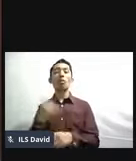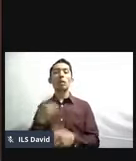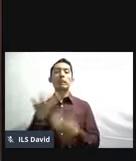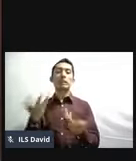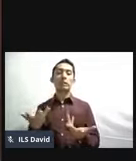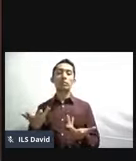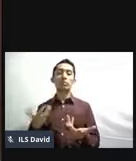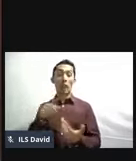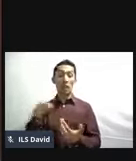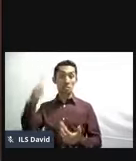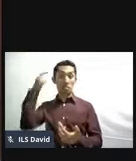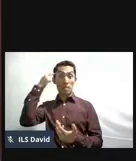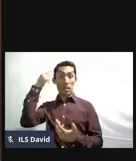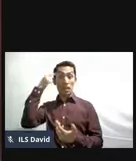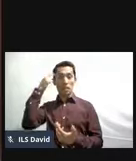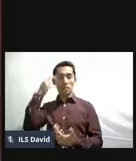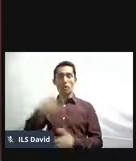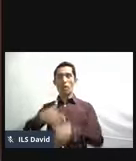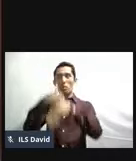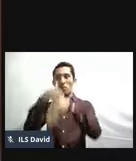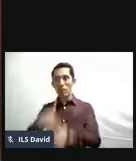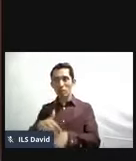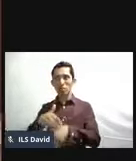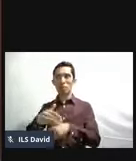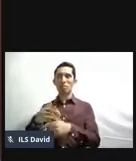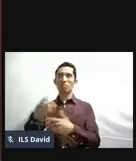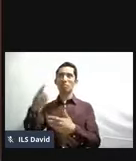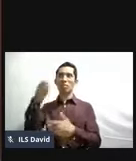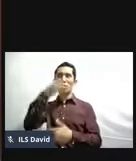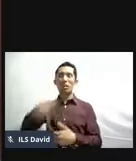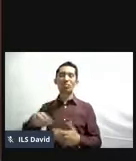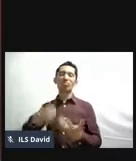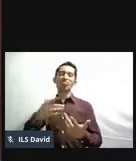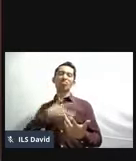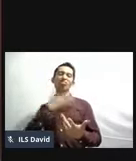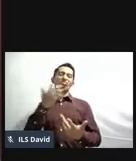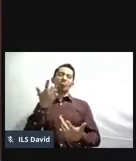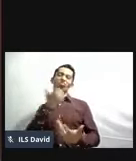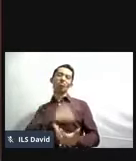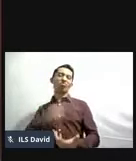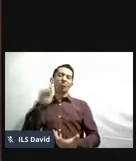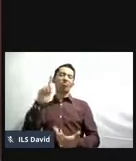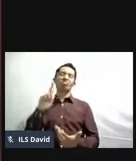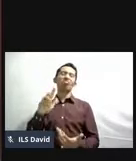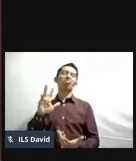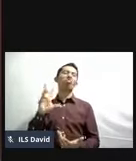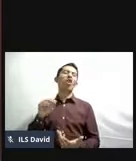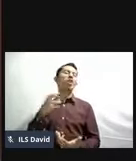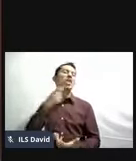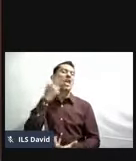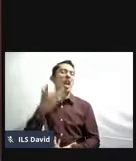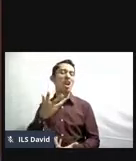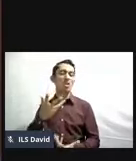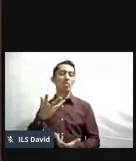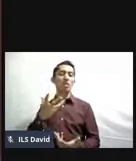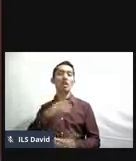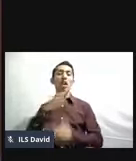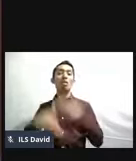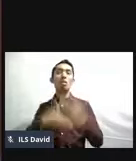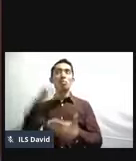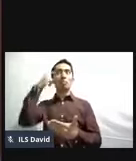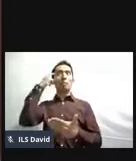obediencia es incómoda y entonces no le ve un significado a, por ejemplo, pagar la tenencia,